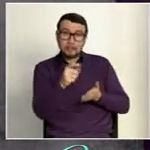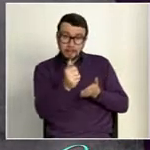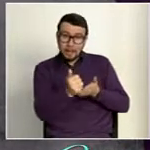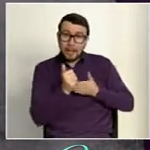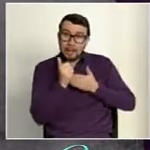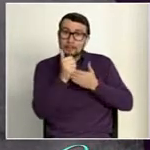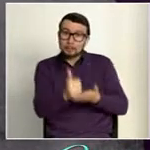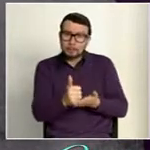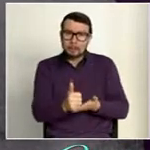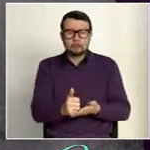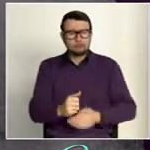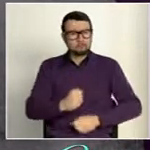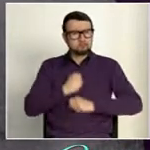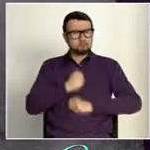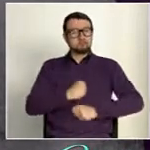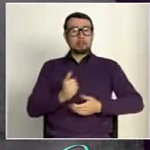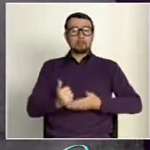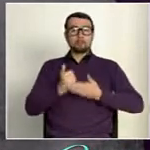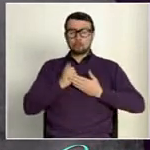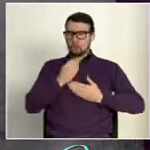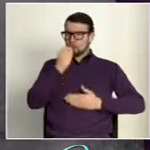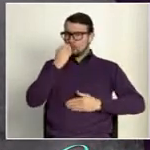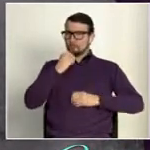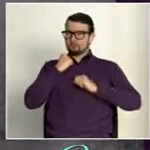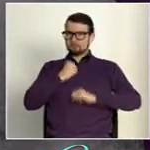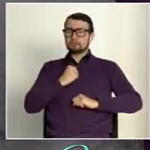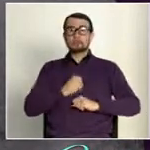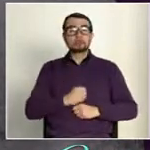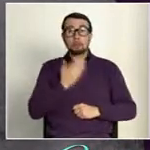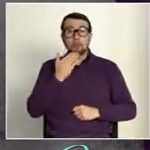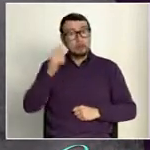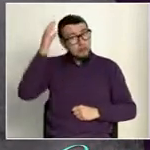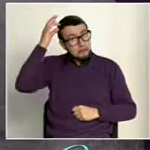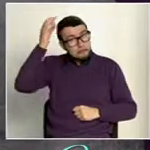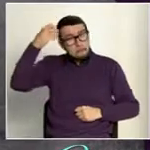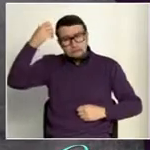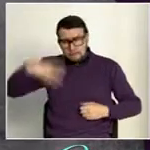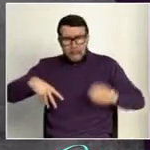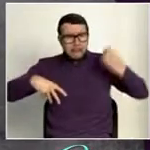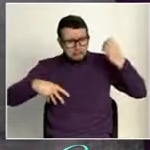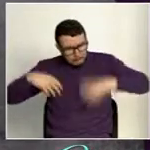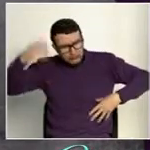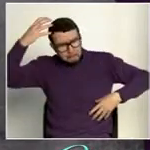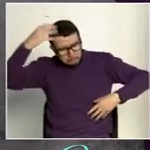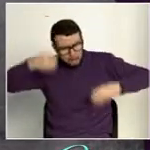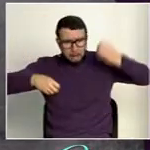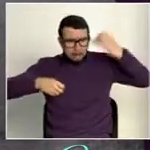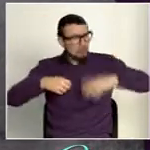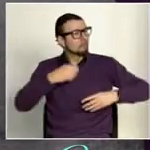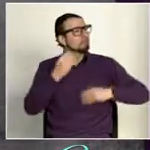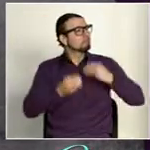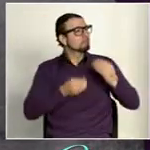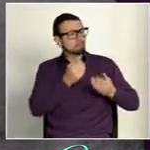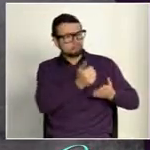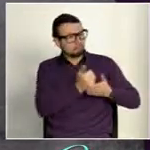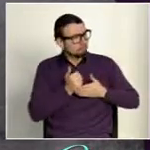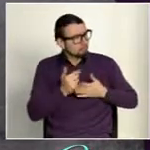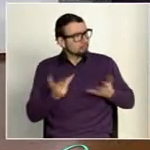parte nutricional. Por ejemplo, en la pérdida del cabello, ¿qué podríamos hacer, Sacha?